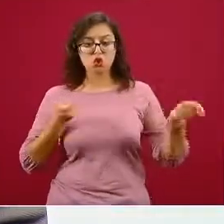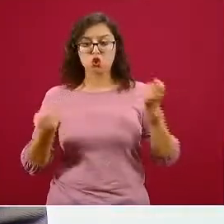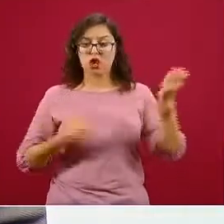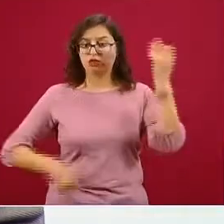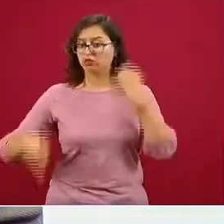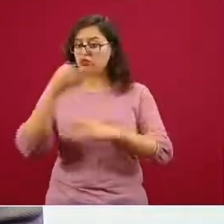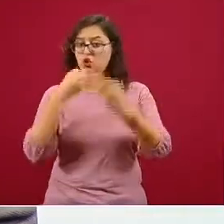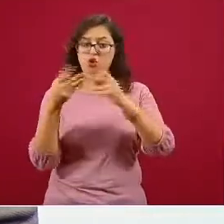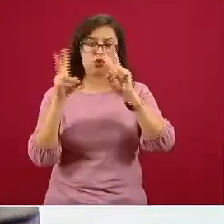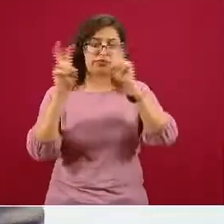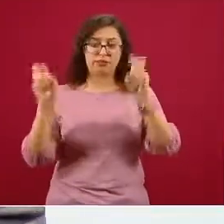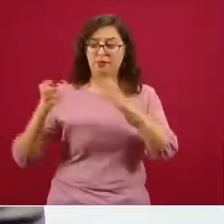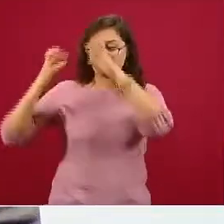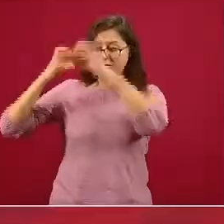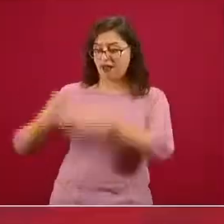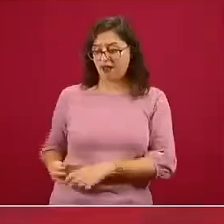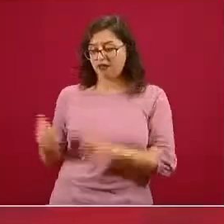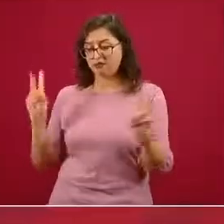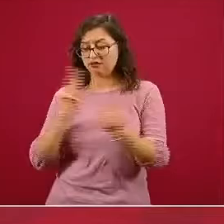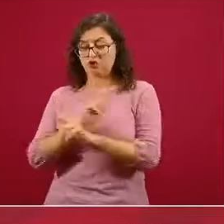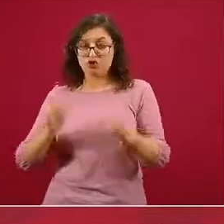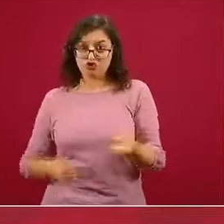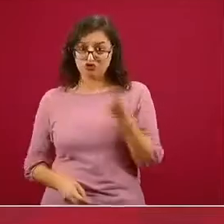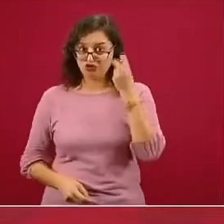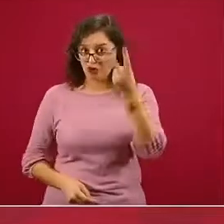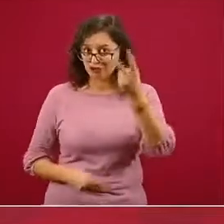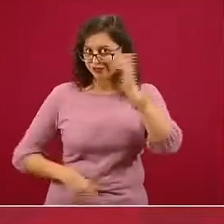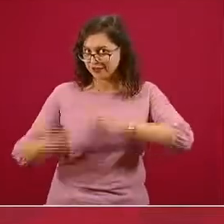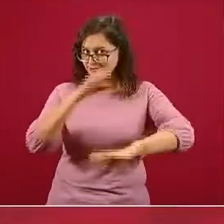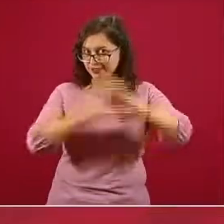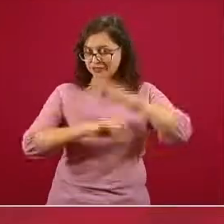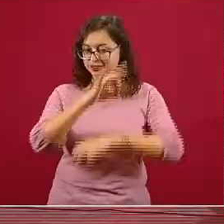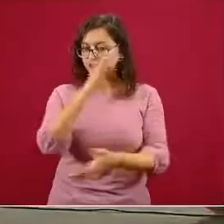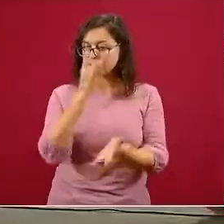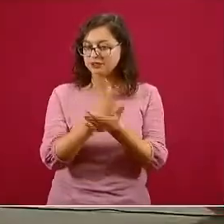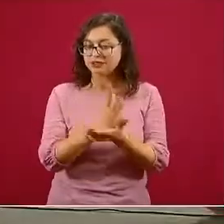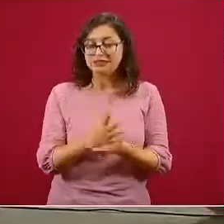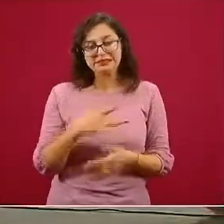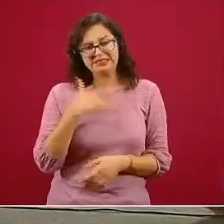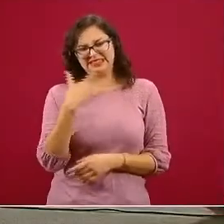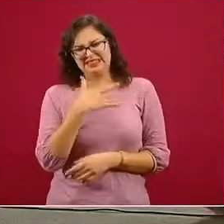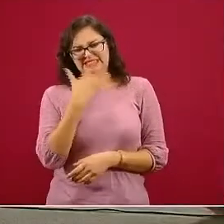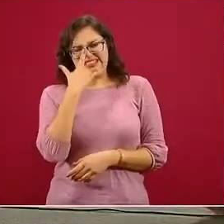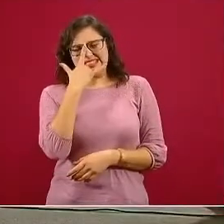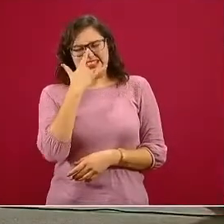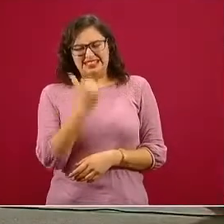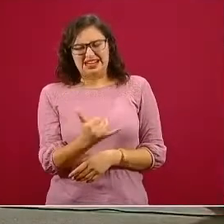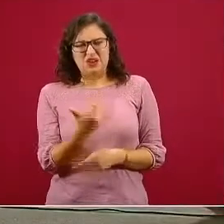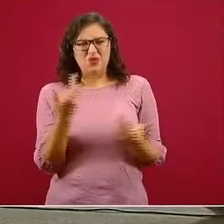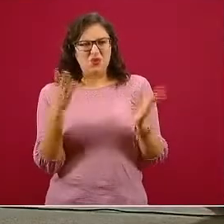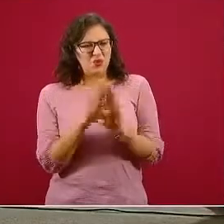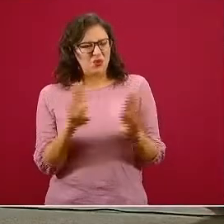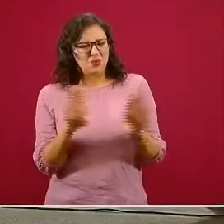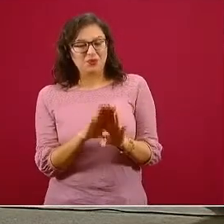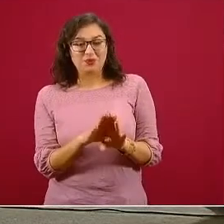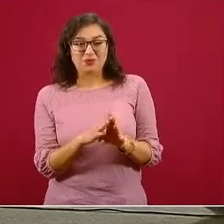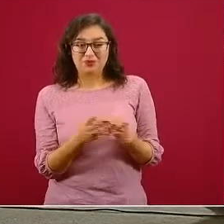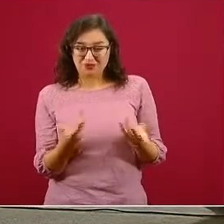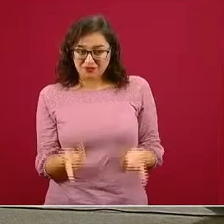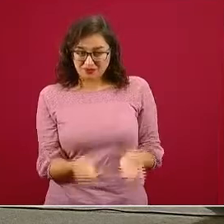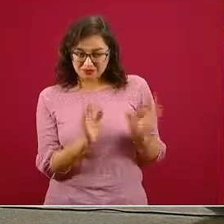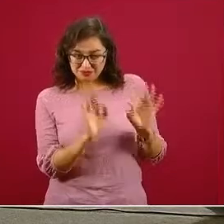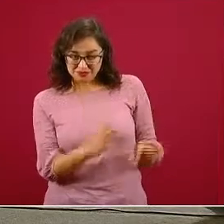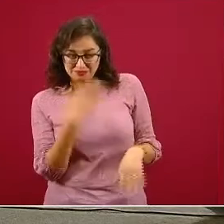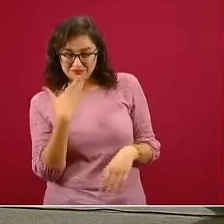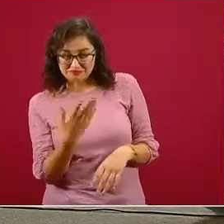mercado de gases medicinales en el país, dos compañías. Desde luego esto siempre nos genera inquietud sobre qué tan efectivas